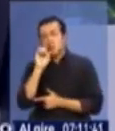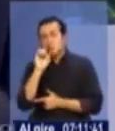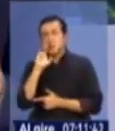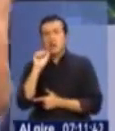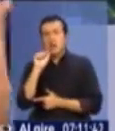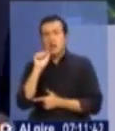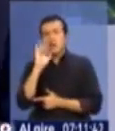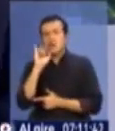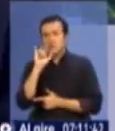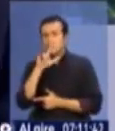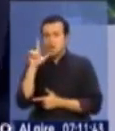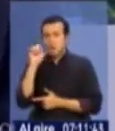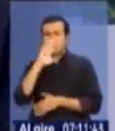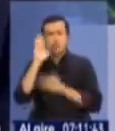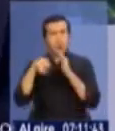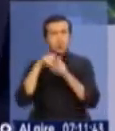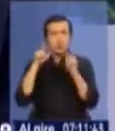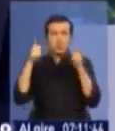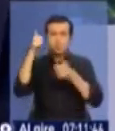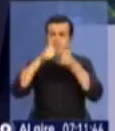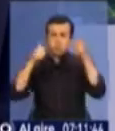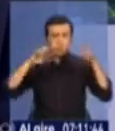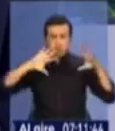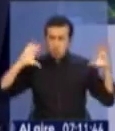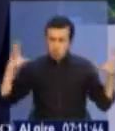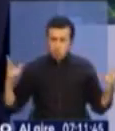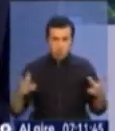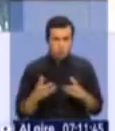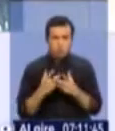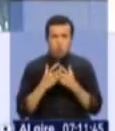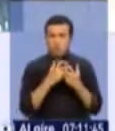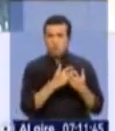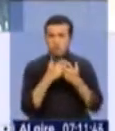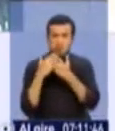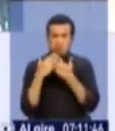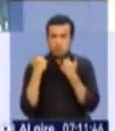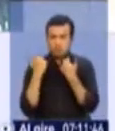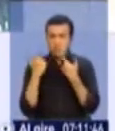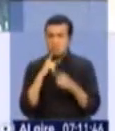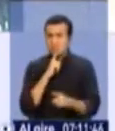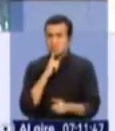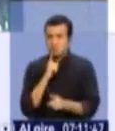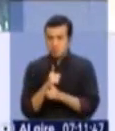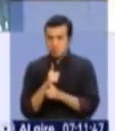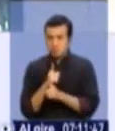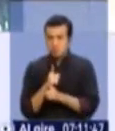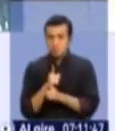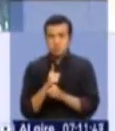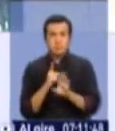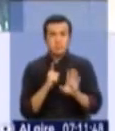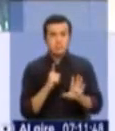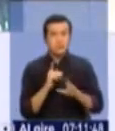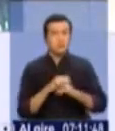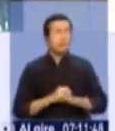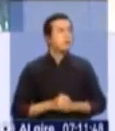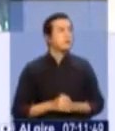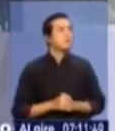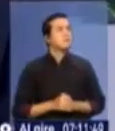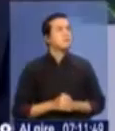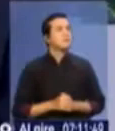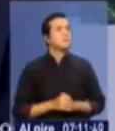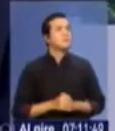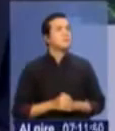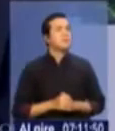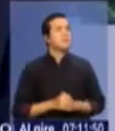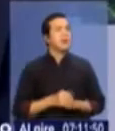personas que son autores de webs hay una verdadera articulación entonces realmente la de 20 puntos vamos también a estar afuera de más